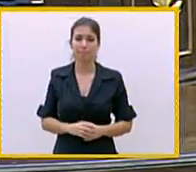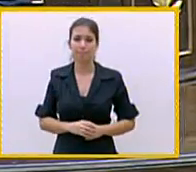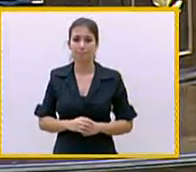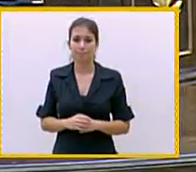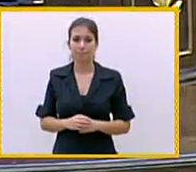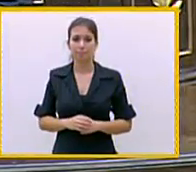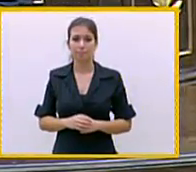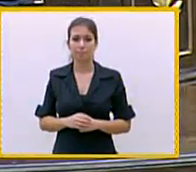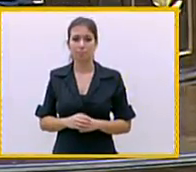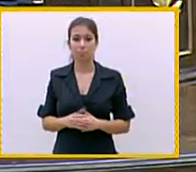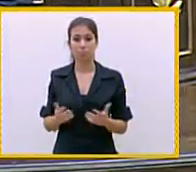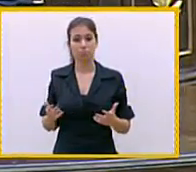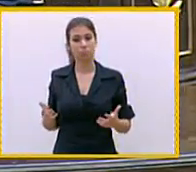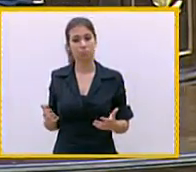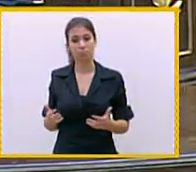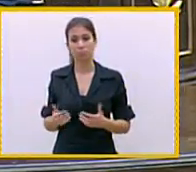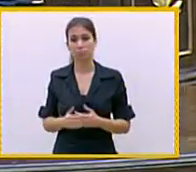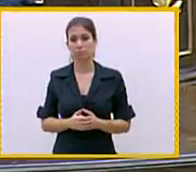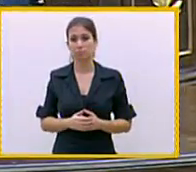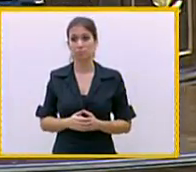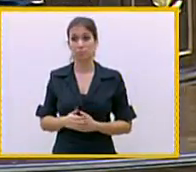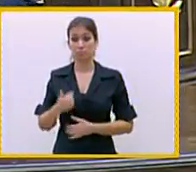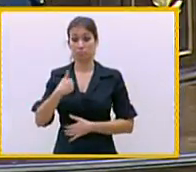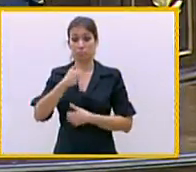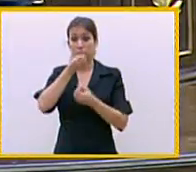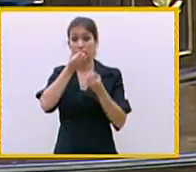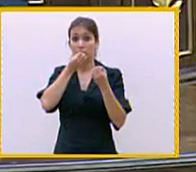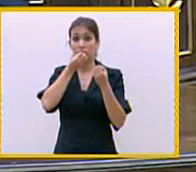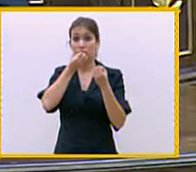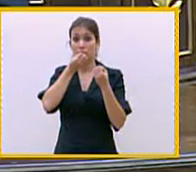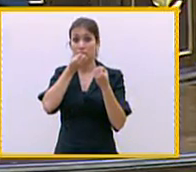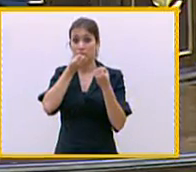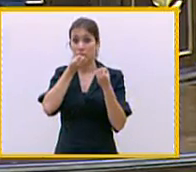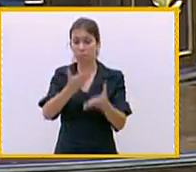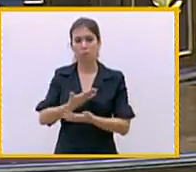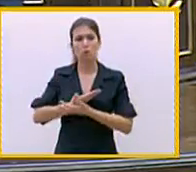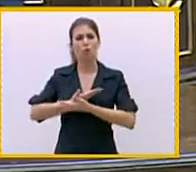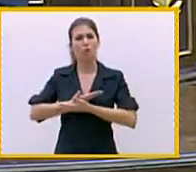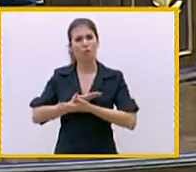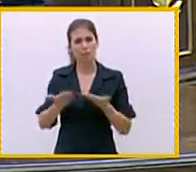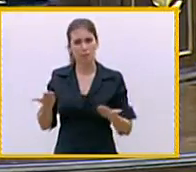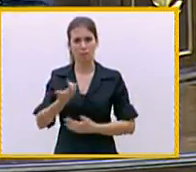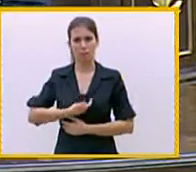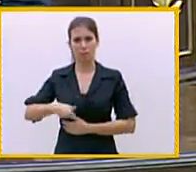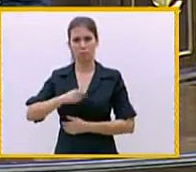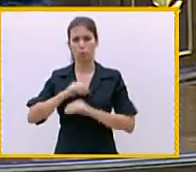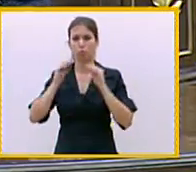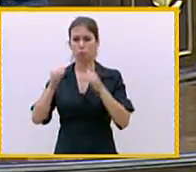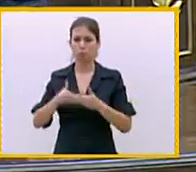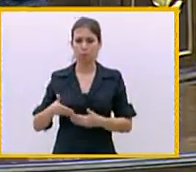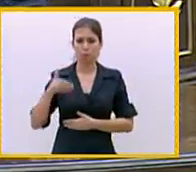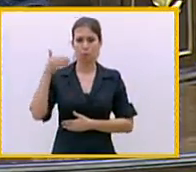sobre la que expreso mi más absoluta confianza en su futuro. Y